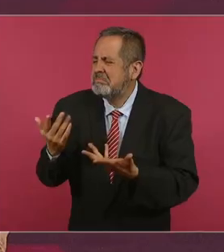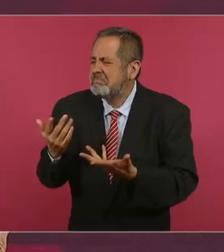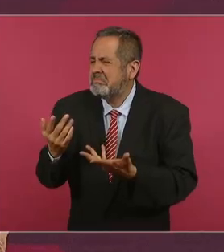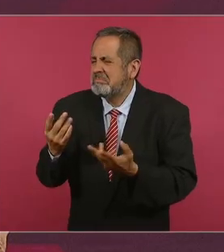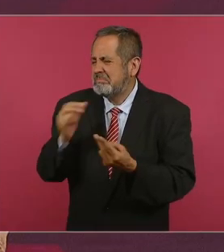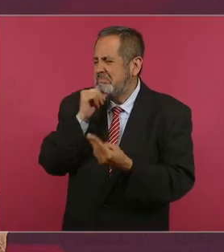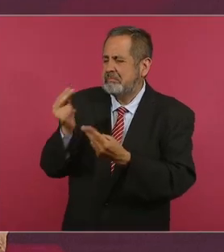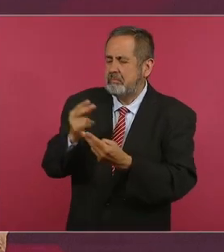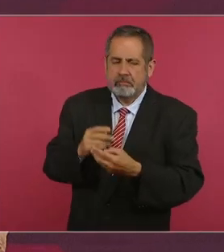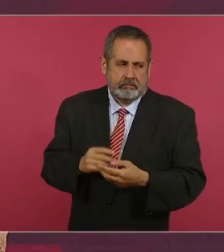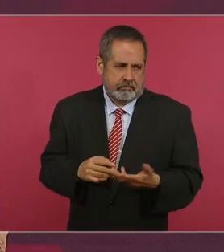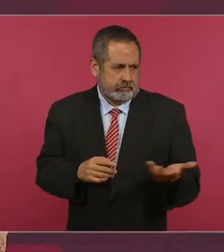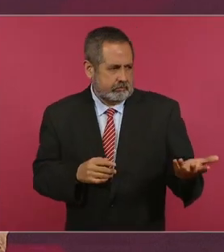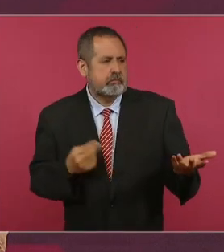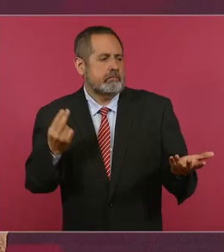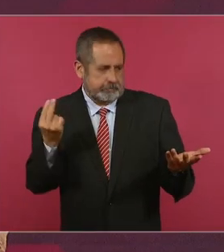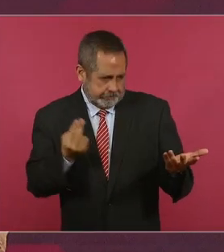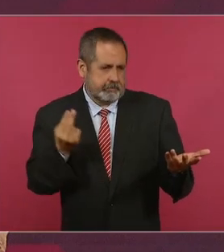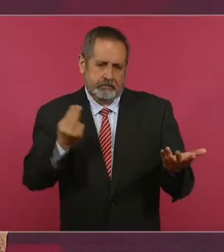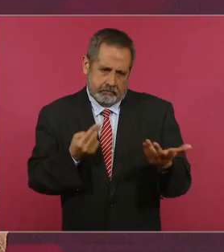de hacer un banco?